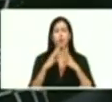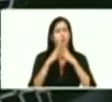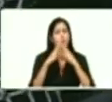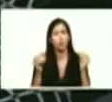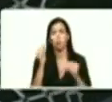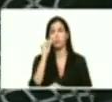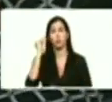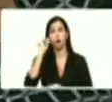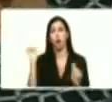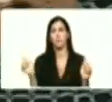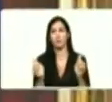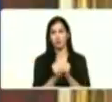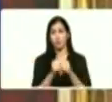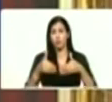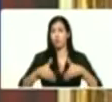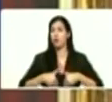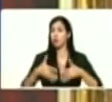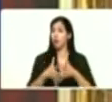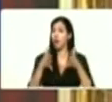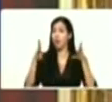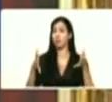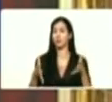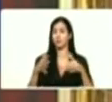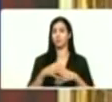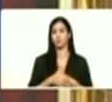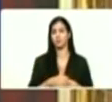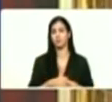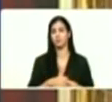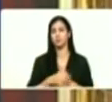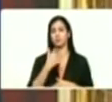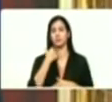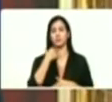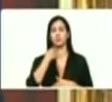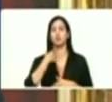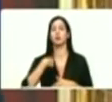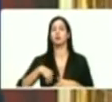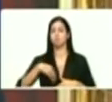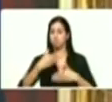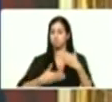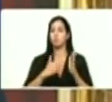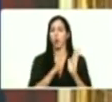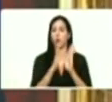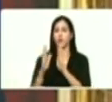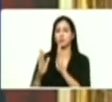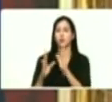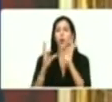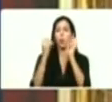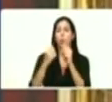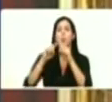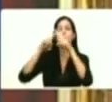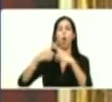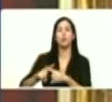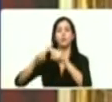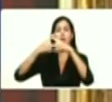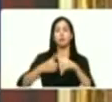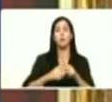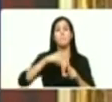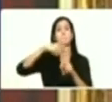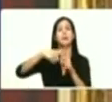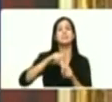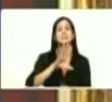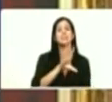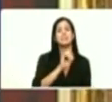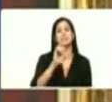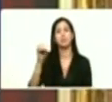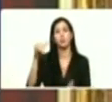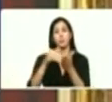compañeras el esfuerzo que han hecho para ir organizando y censando son más de 500 mil hogares que